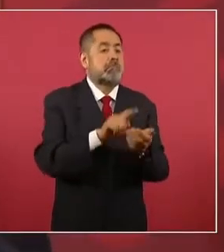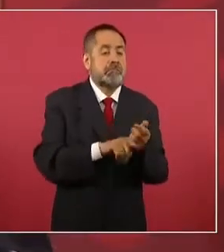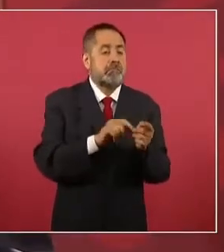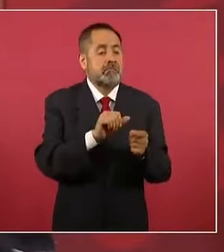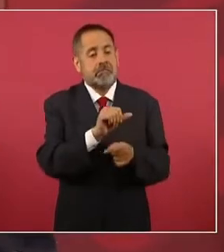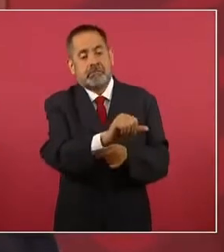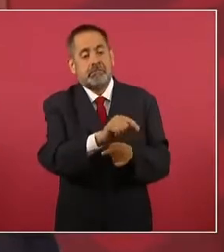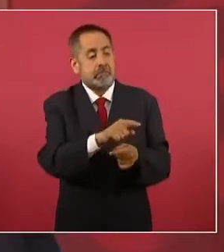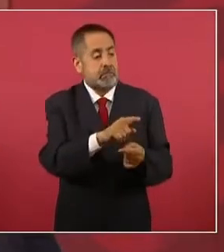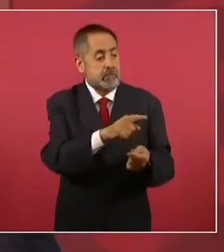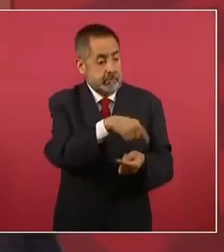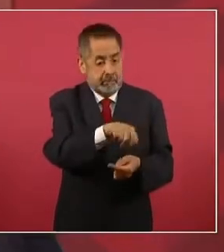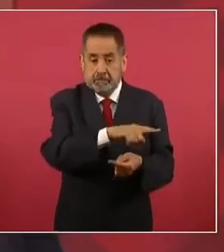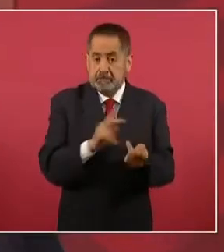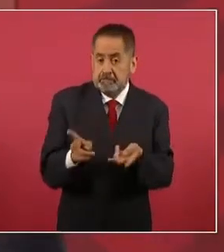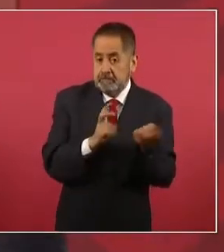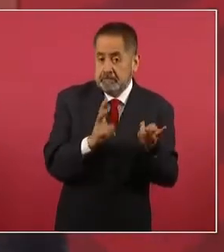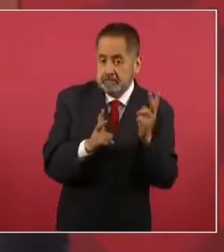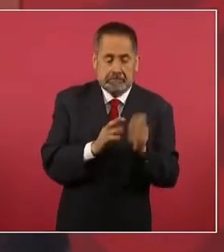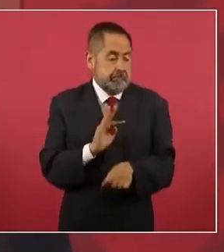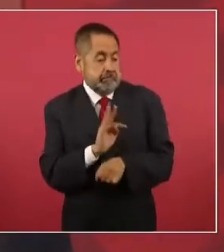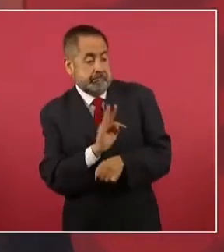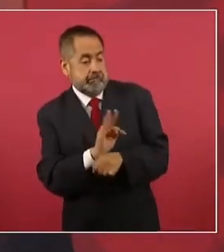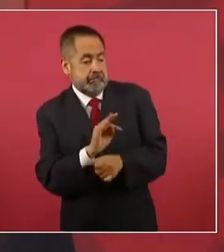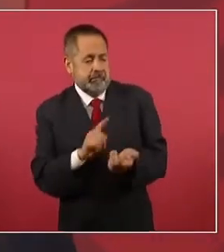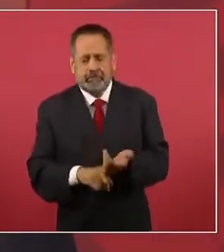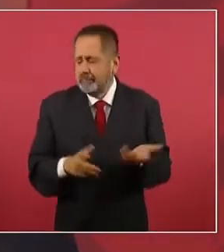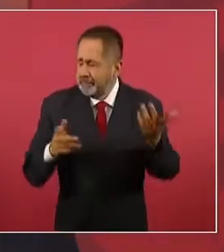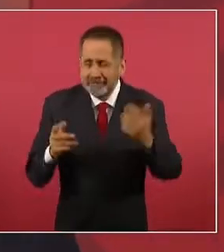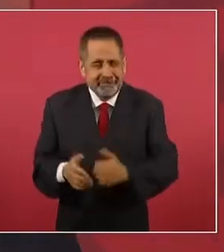a saqueadores